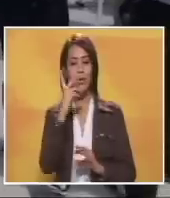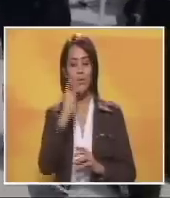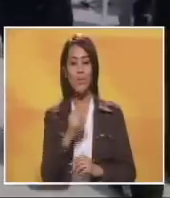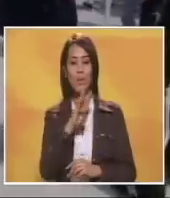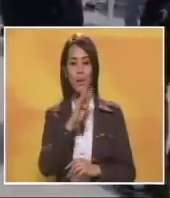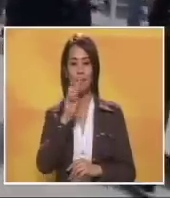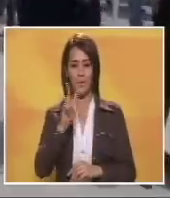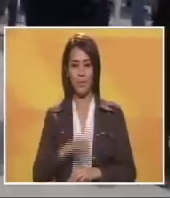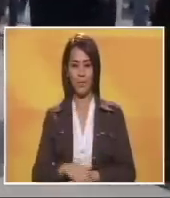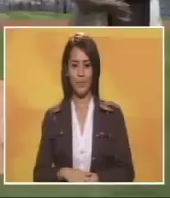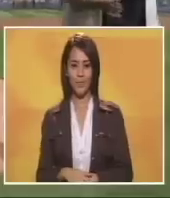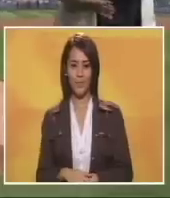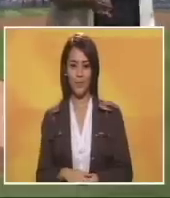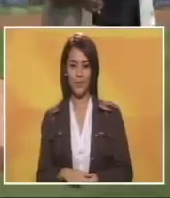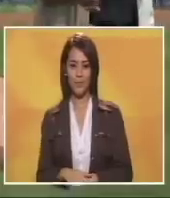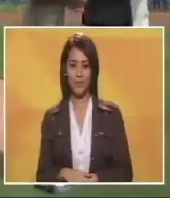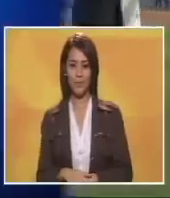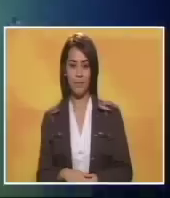42.